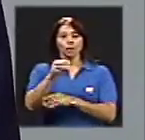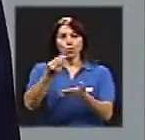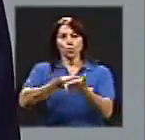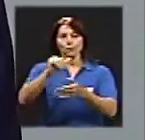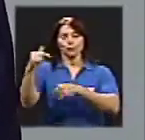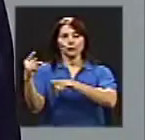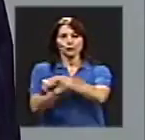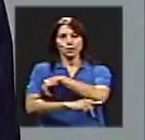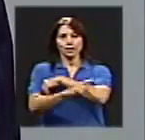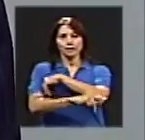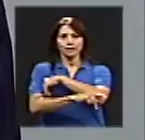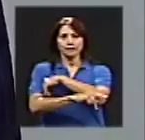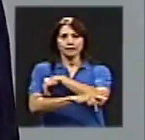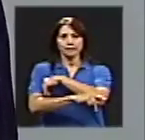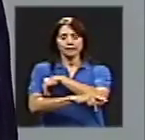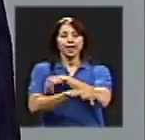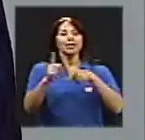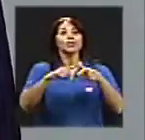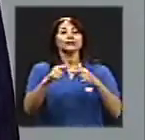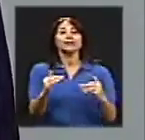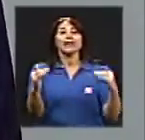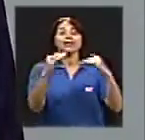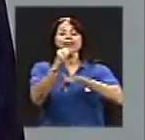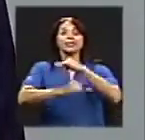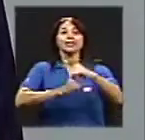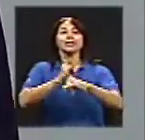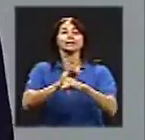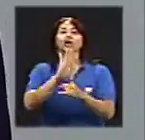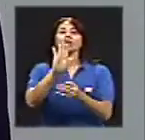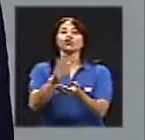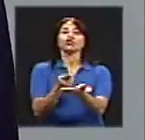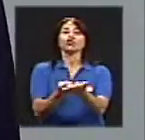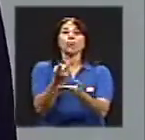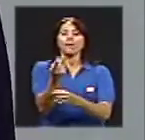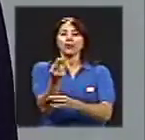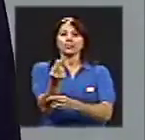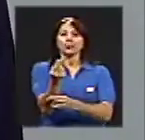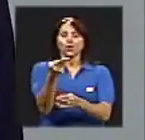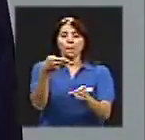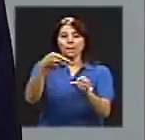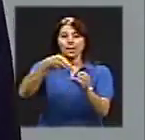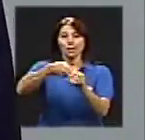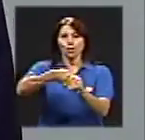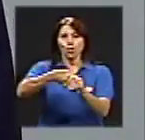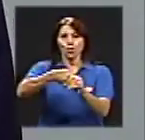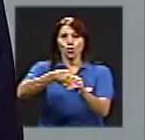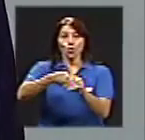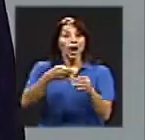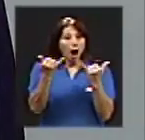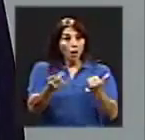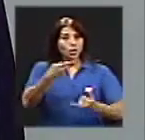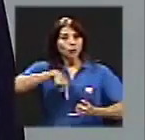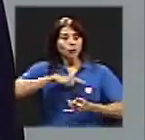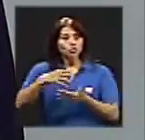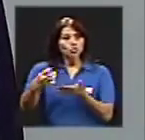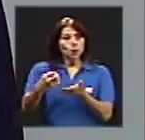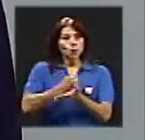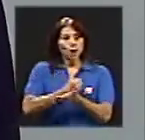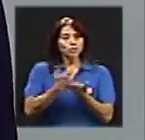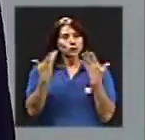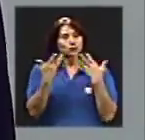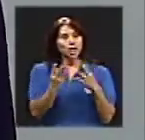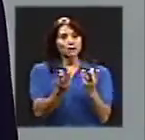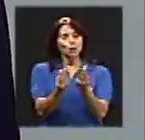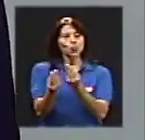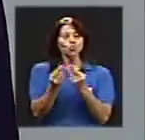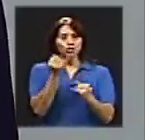que tenga en el mercado internacional el petróleo, y sobre todo ahora que lo que compramos es producto terminado a nivel internacional,